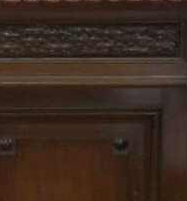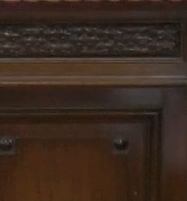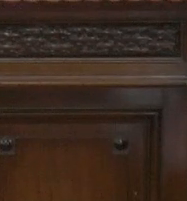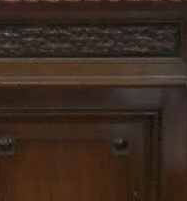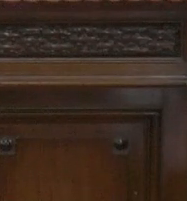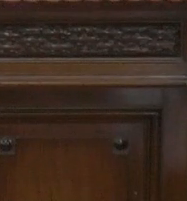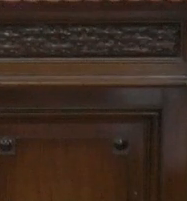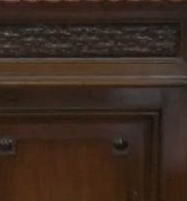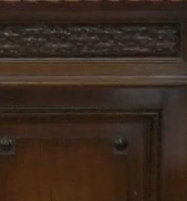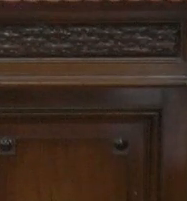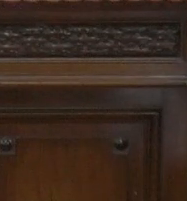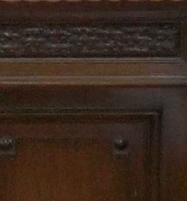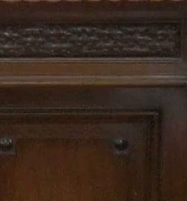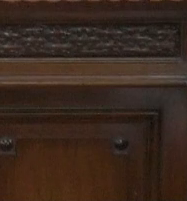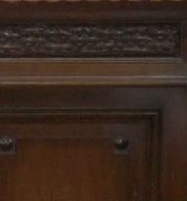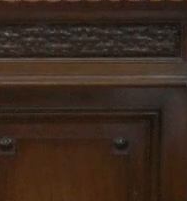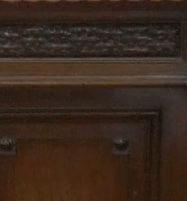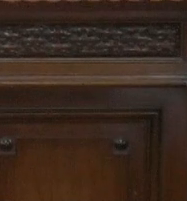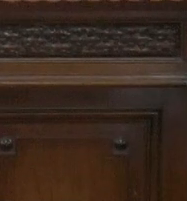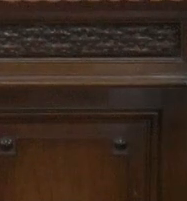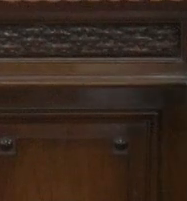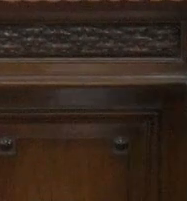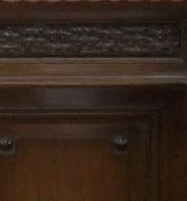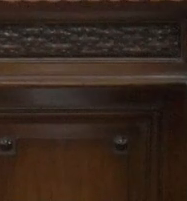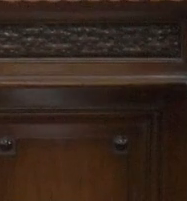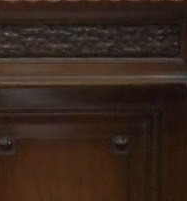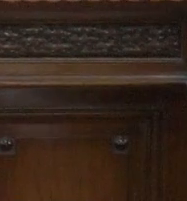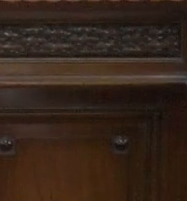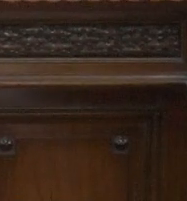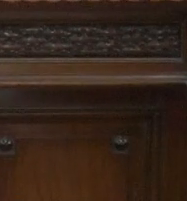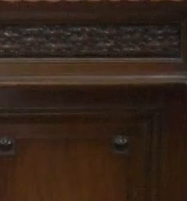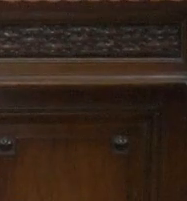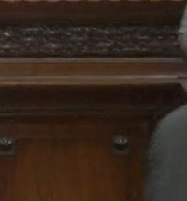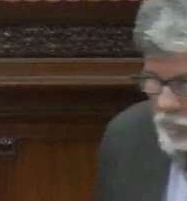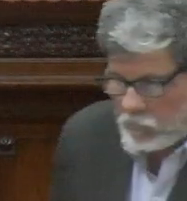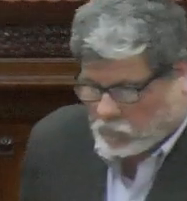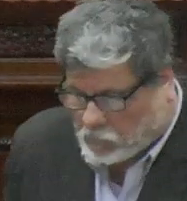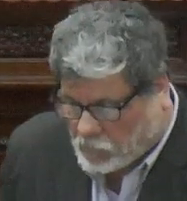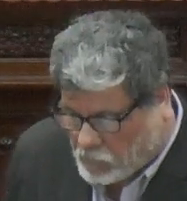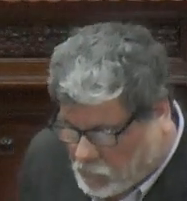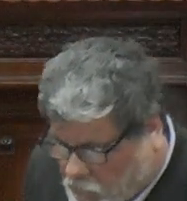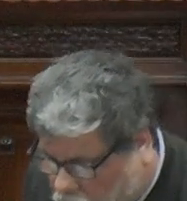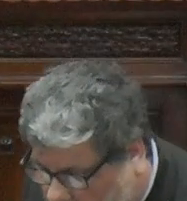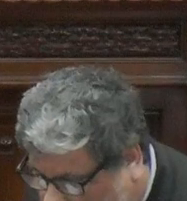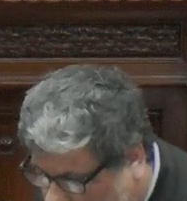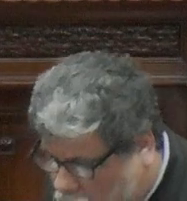Ponemos a consideración el contenido, el texto del proyecto de comunicación aprobado.